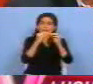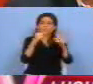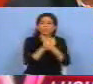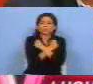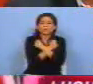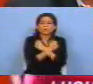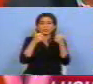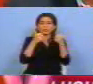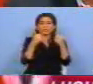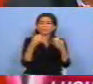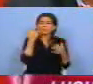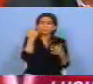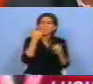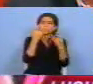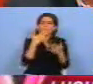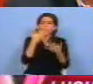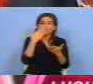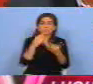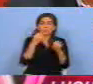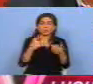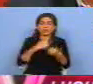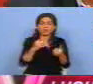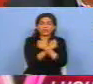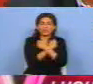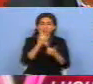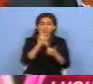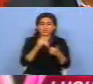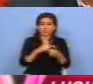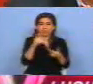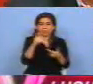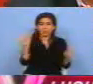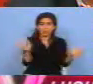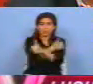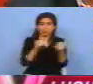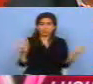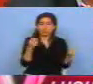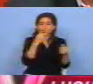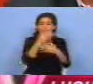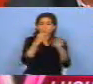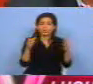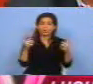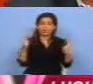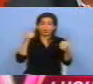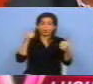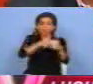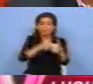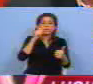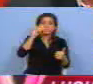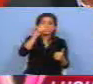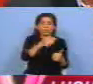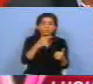grande qué bien Habla por favor pallares No yo no le mando un abrazo digo cada vez que me cruzo con Lucho Avilés en cualquier lado viene y saluda